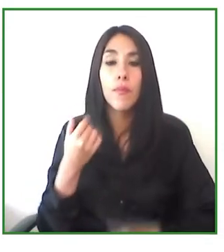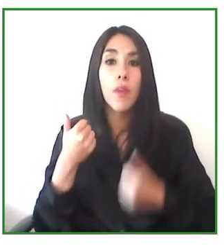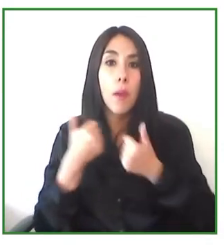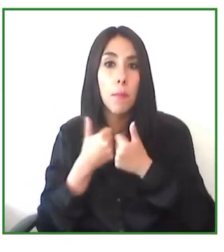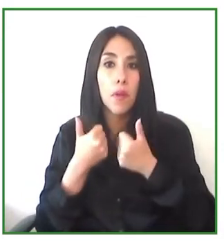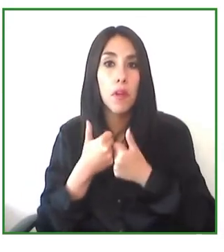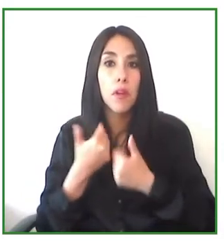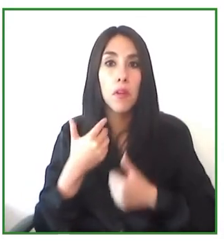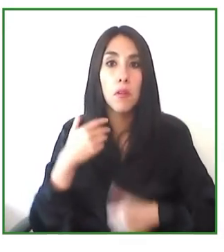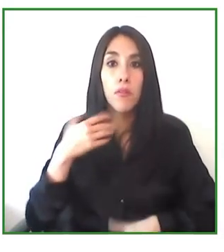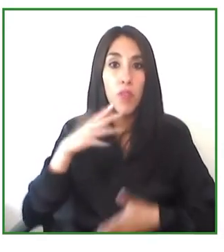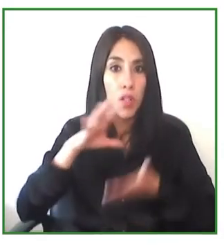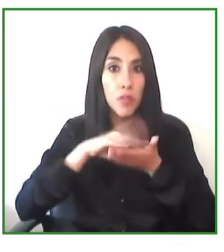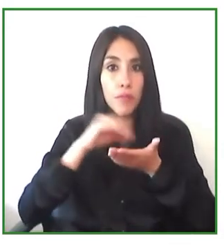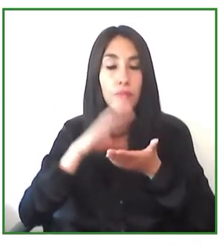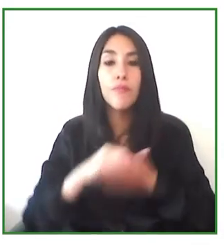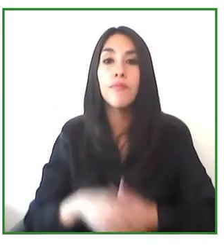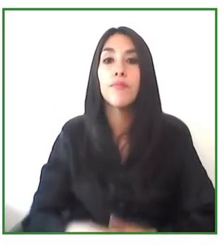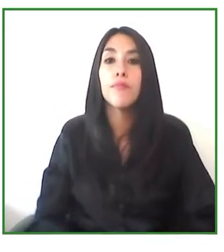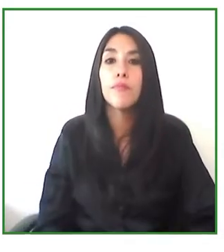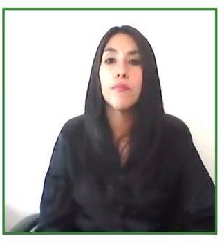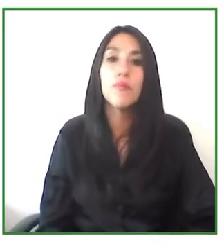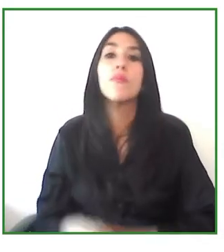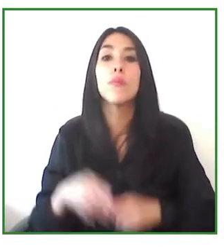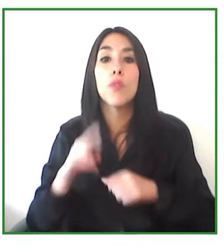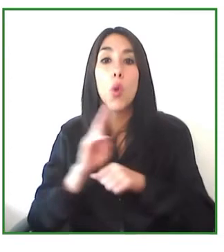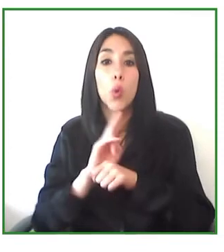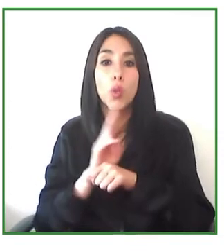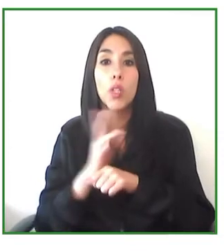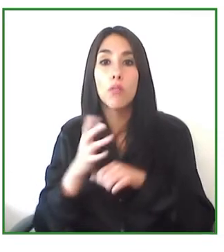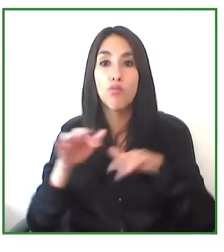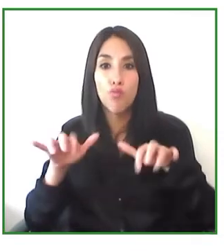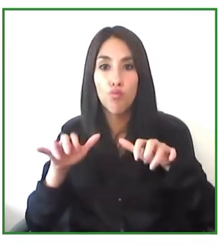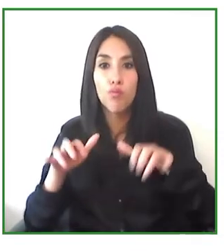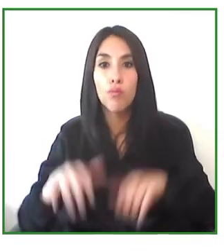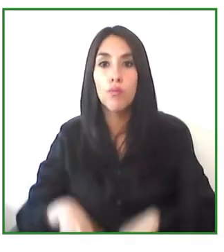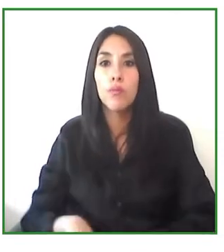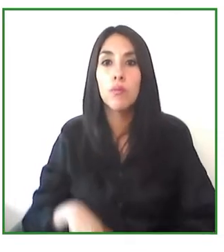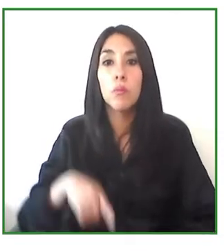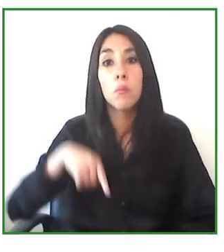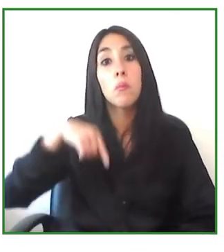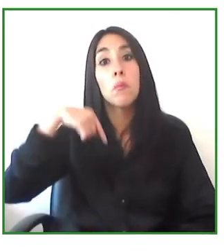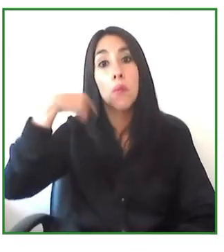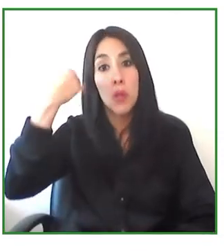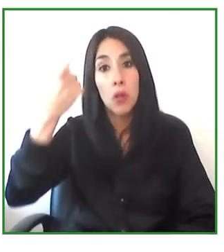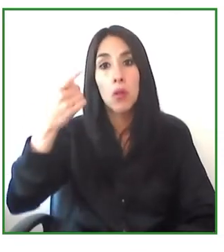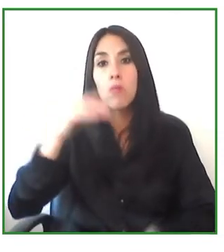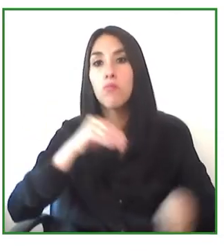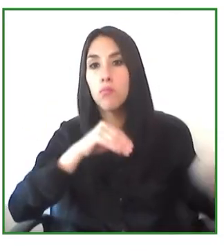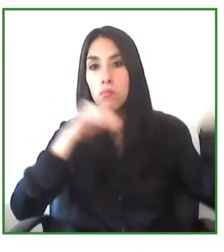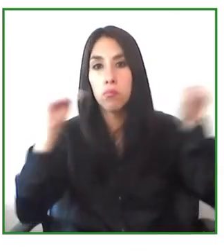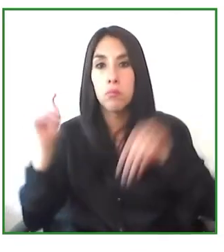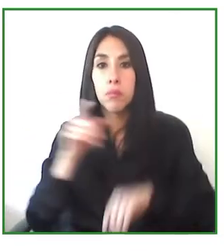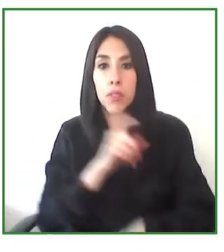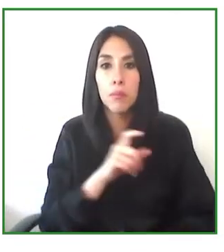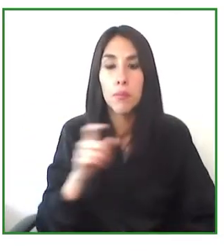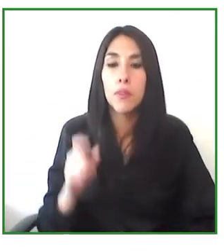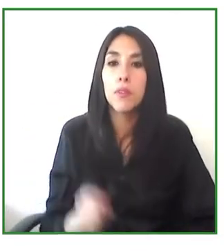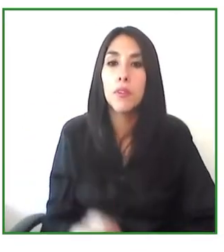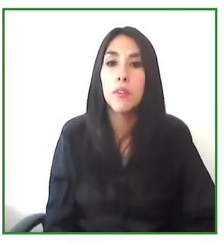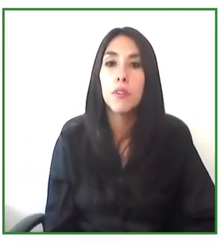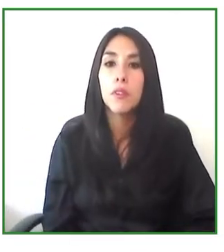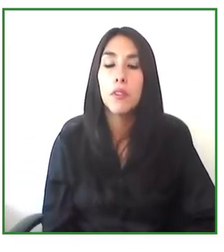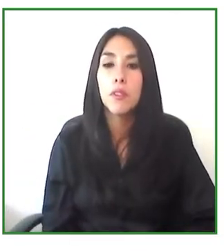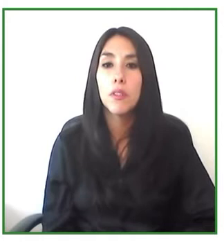para poder ya prontamente pasar directamente a los usuarios, ya sean los usuarios de los 3 programas de rehabilitación, capacitación